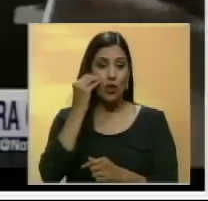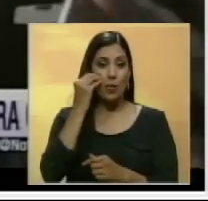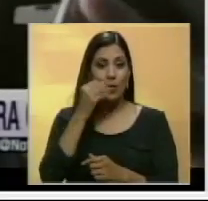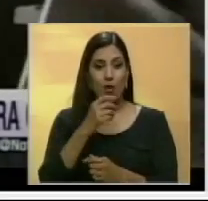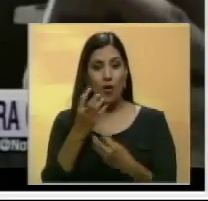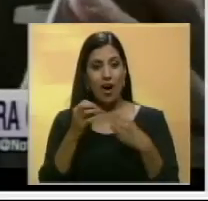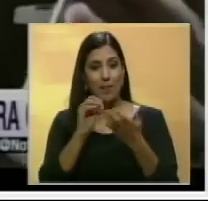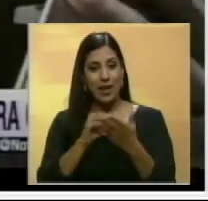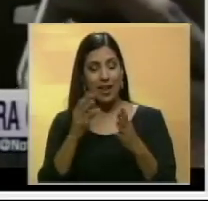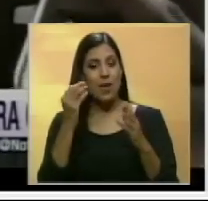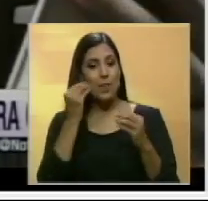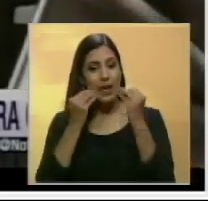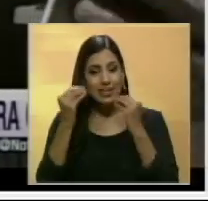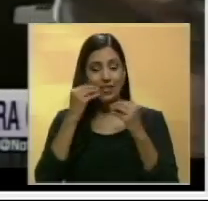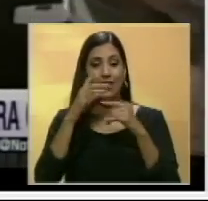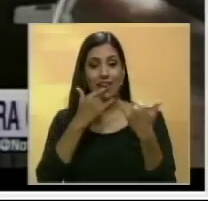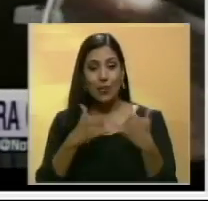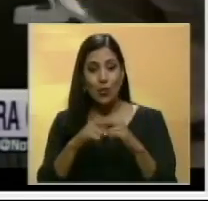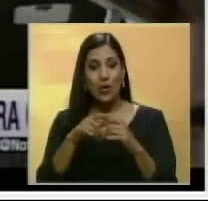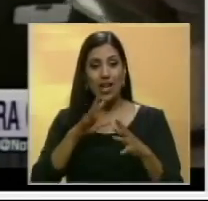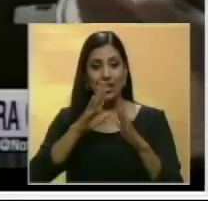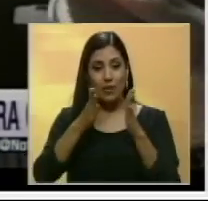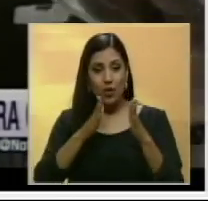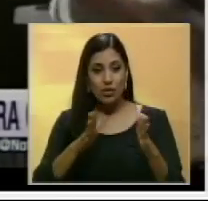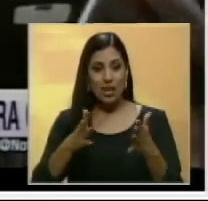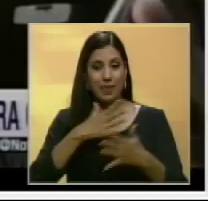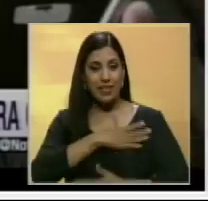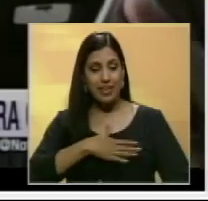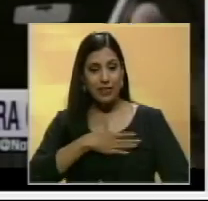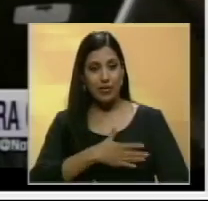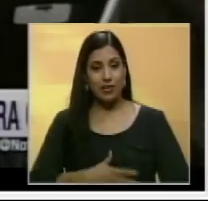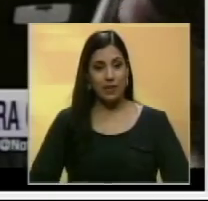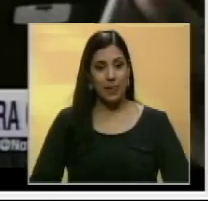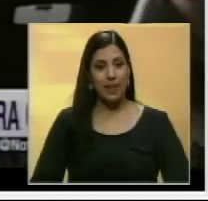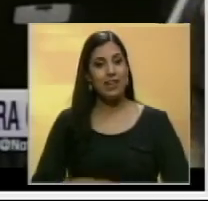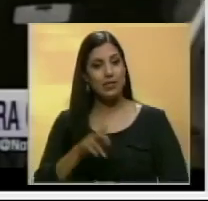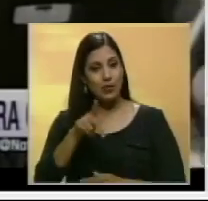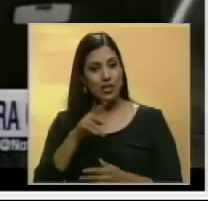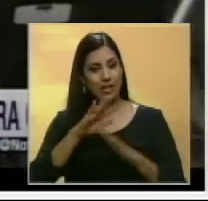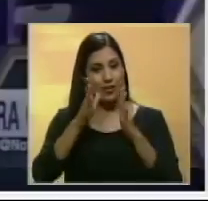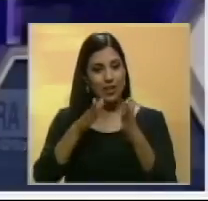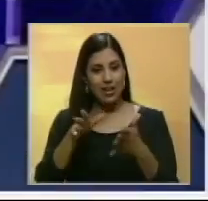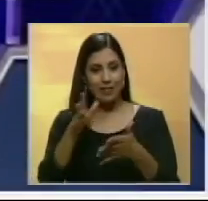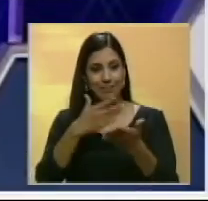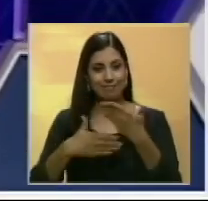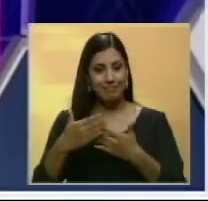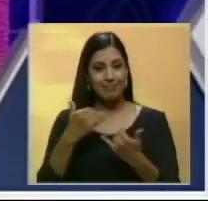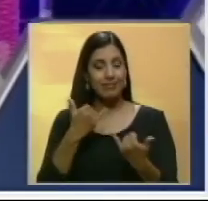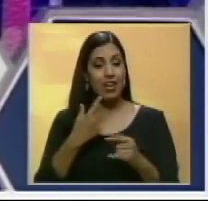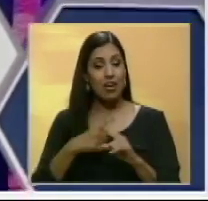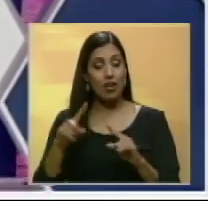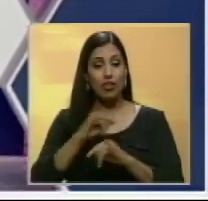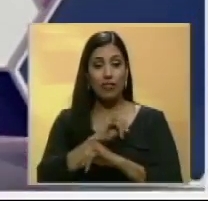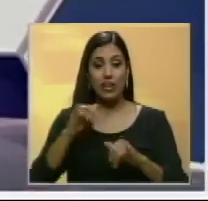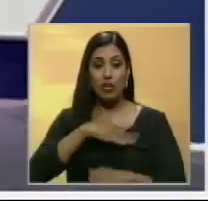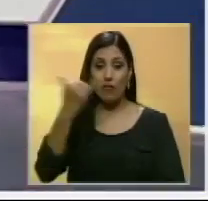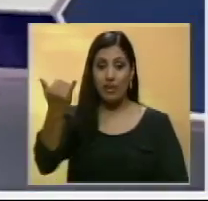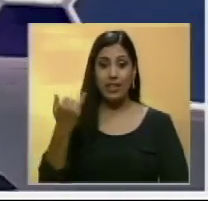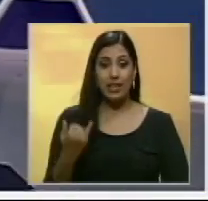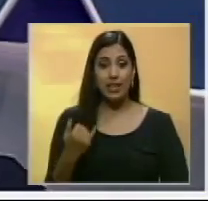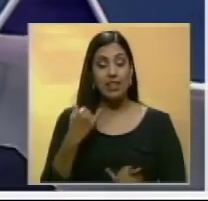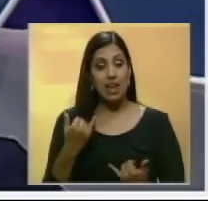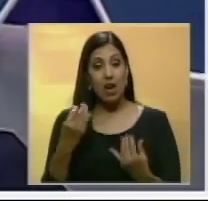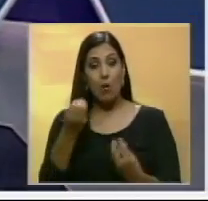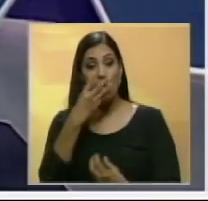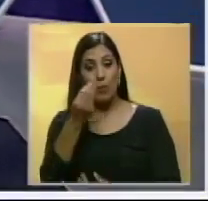besito, mójame, y es con tu cintura gozaré, con ese swing atrás. Así llegamos una vez más al final. Yo soy Federica Guzmán,